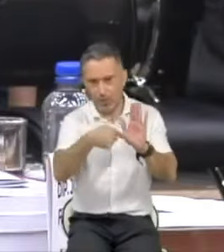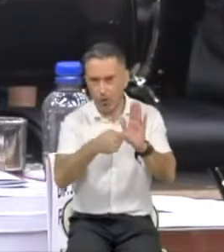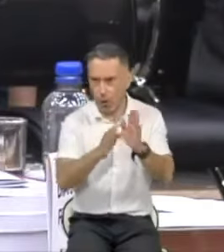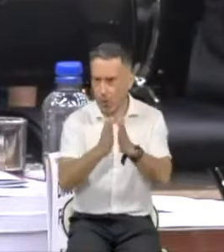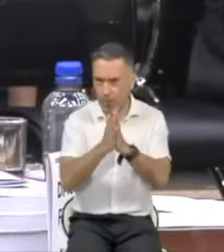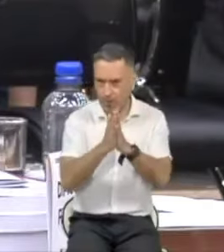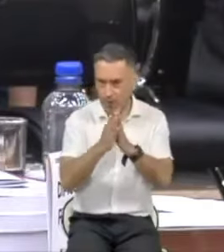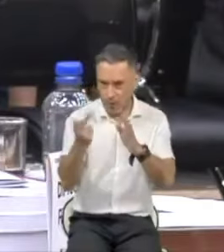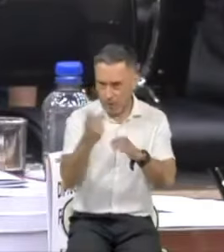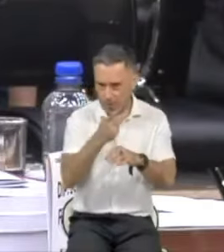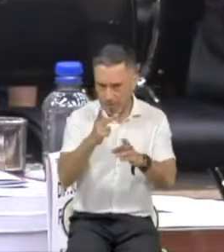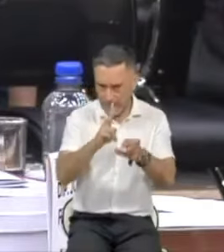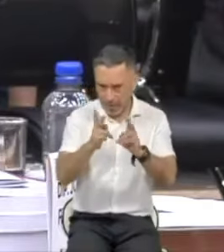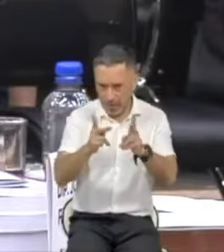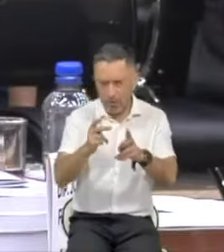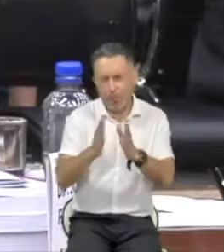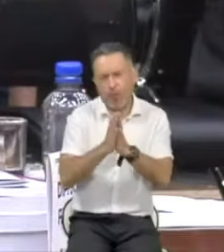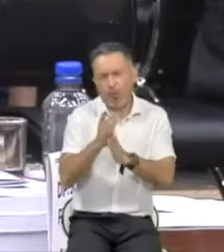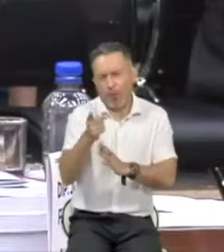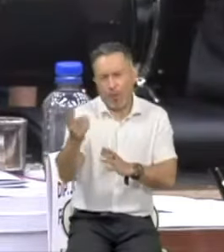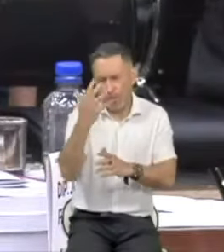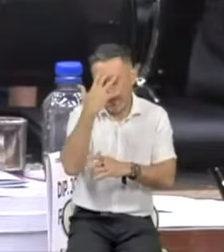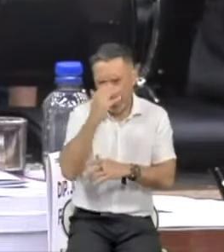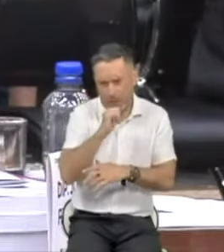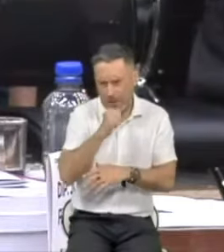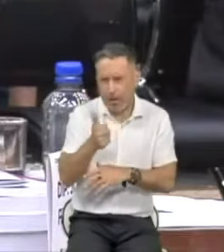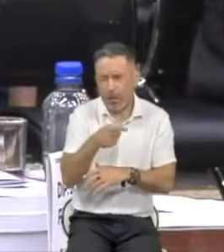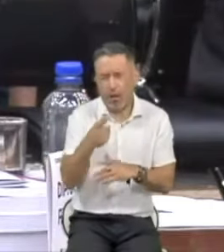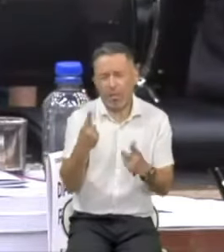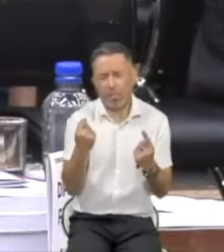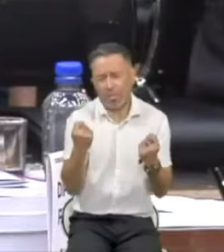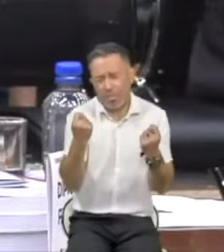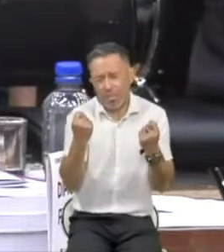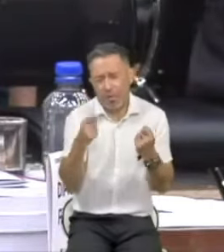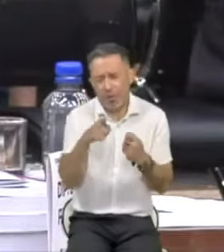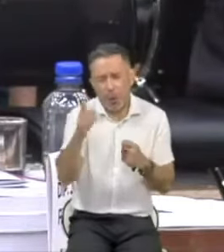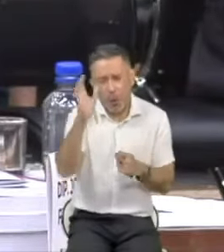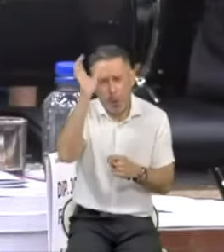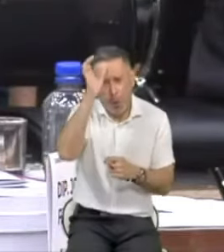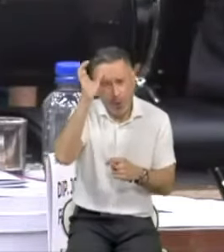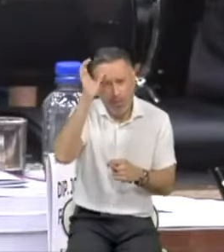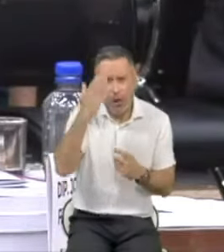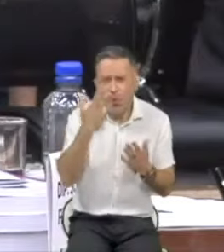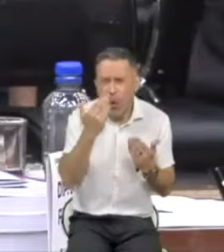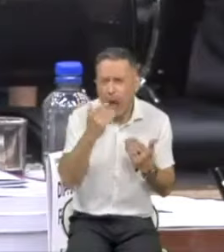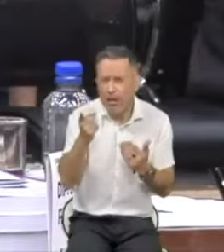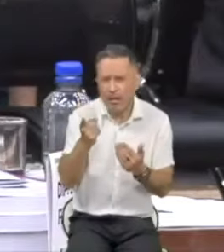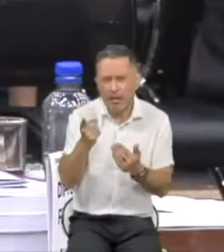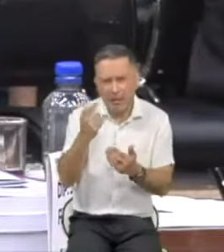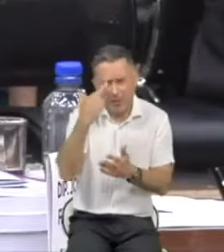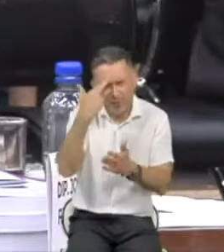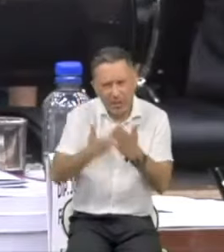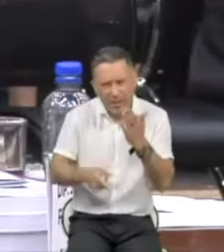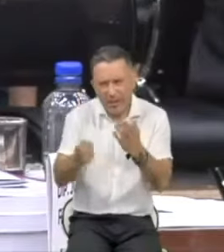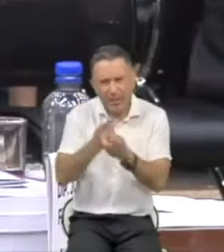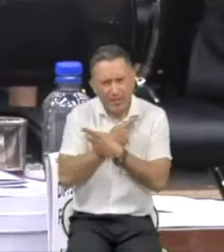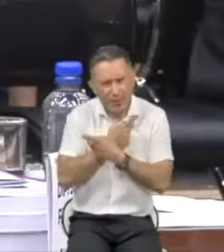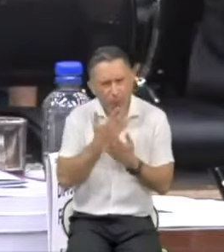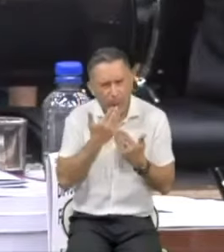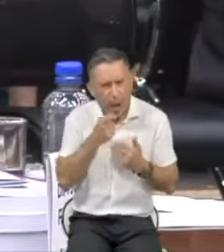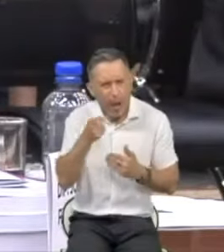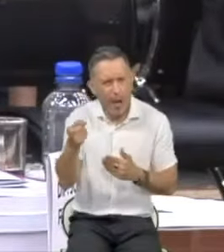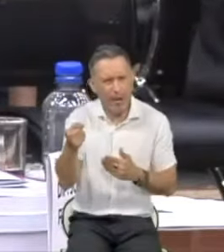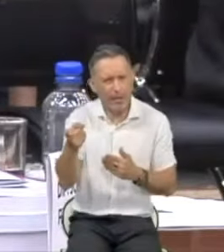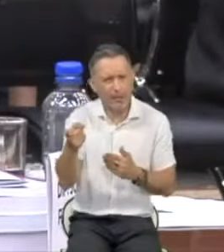desvergüenza los bárbaros los desvergonzados los que no tienen conciencia los que no tienen decencia son otros juegan